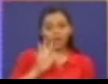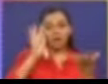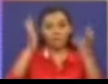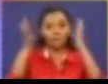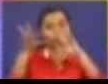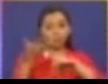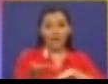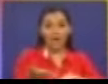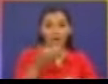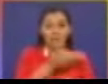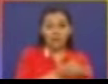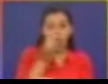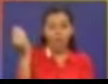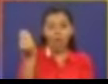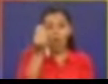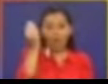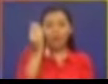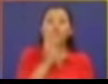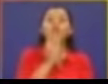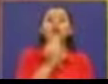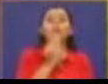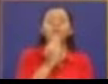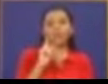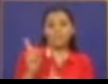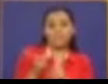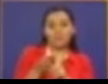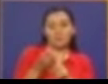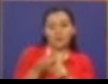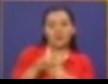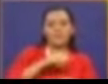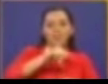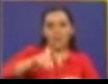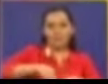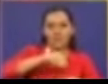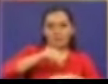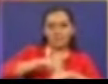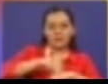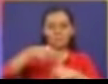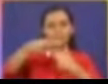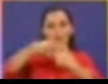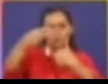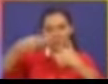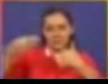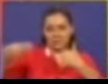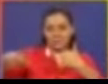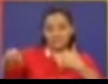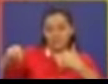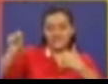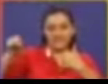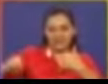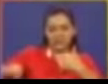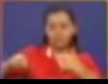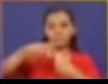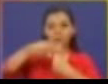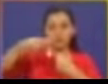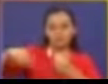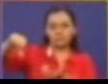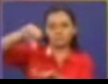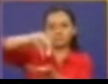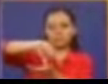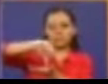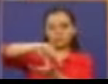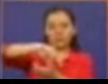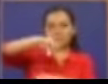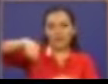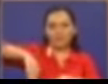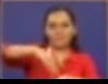era joven, Eloy Alfaro la realizó desde Manabí, desde Montecristi, y Montecristi era capital de Manabí. Por eso creí